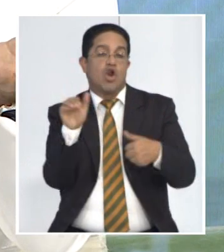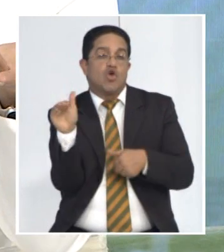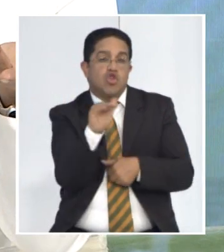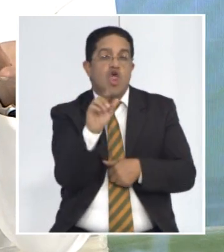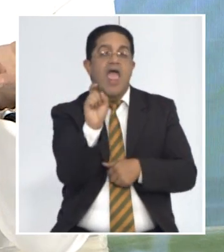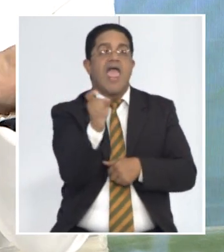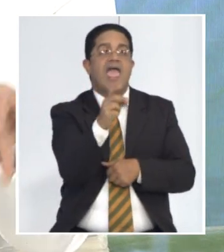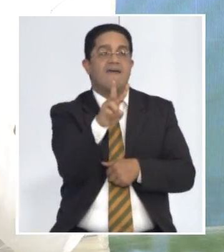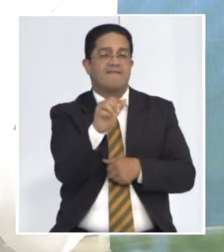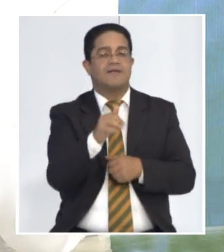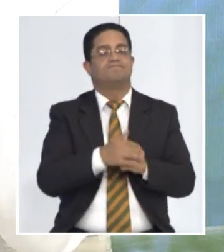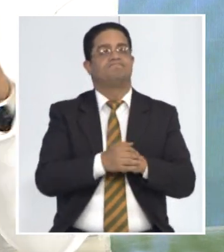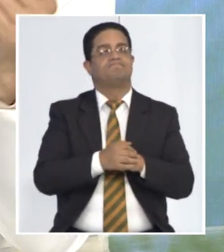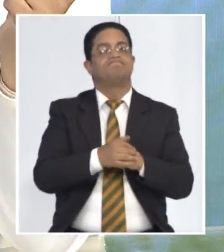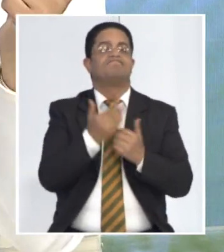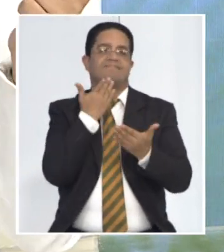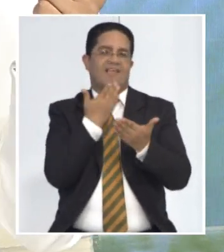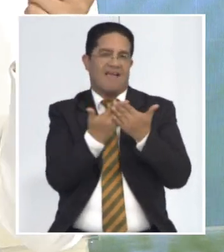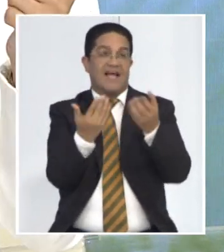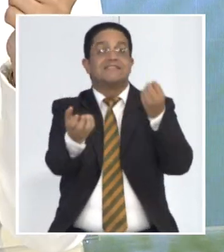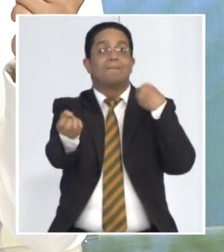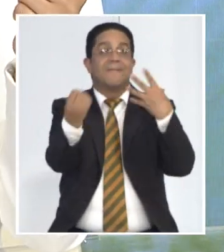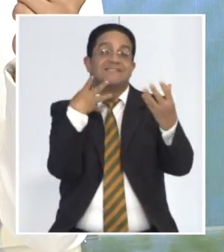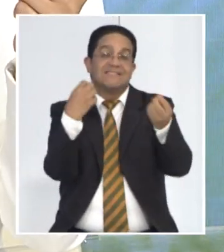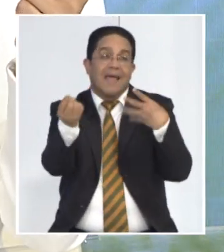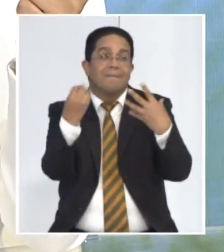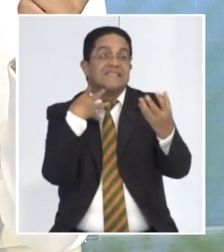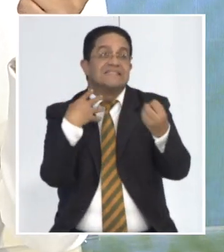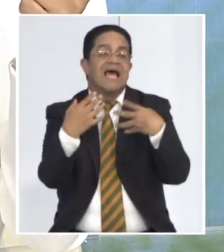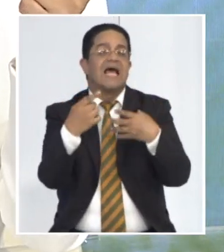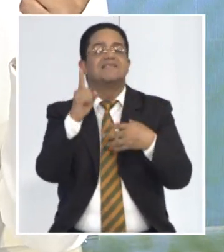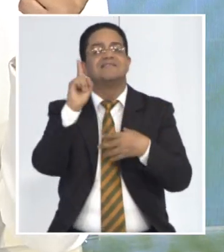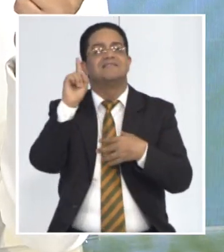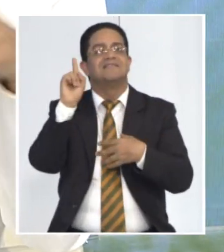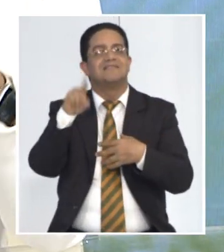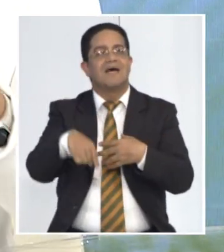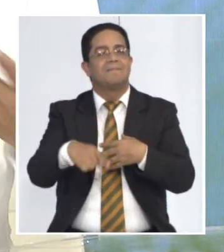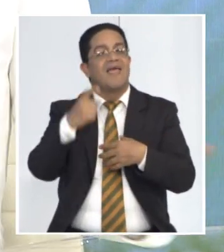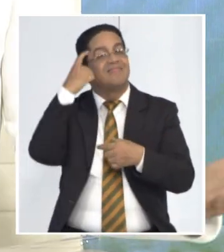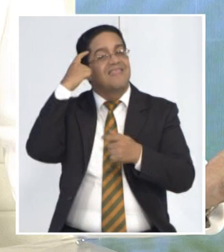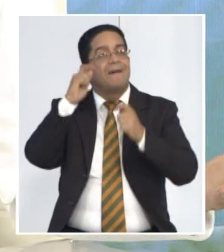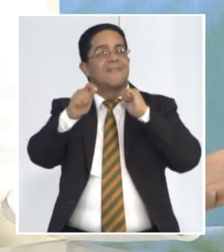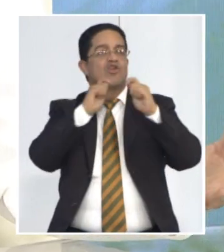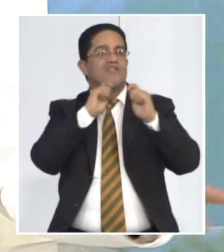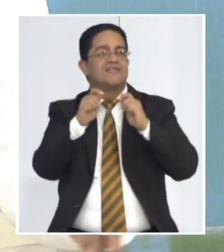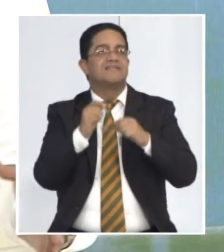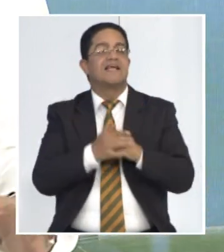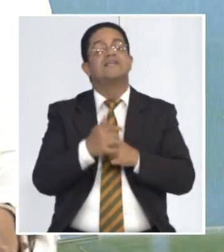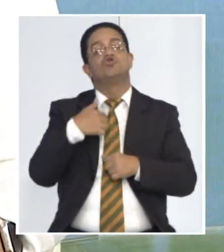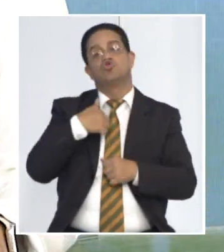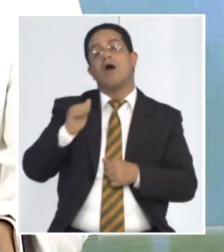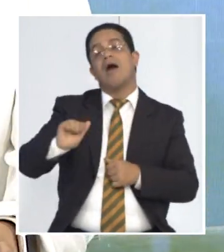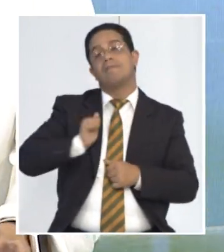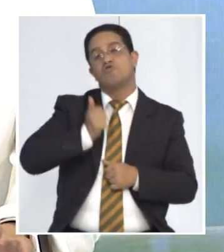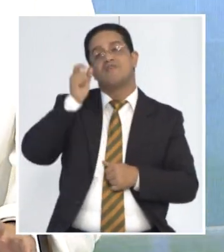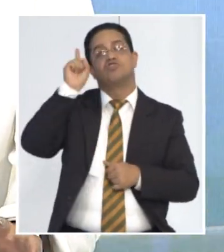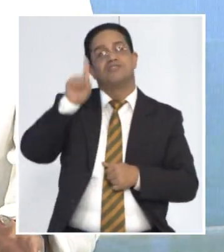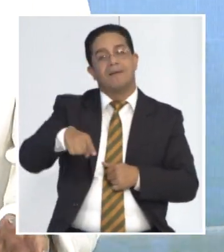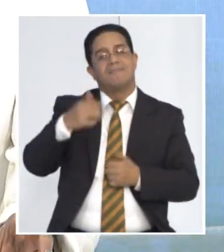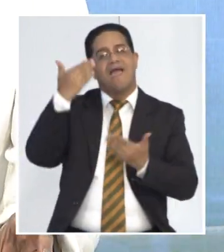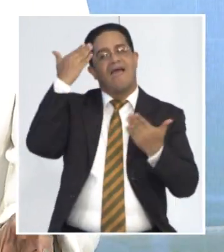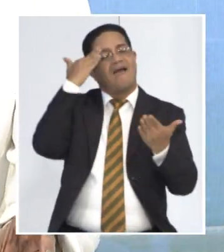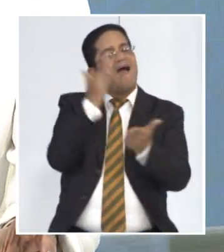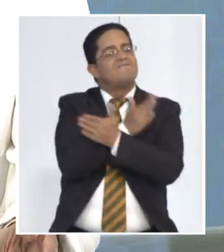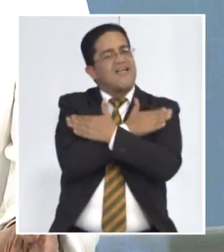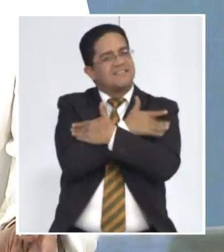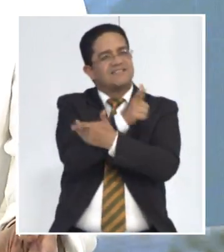por @DanielaJSalas. Gracias por los mensajes que nos están mandando también por el Día del Periodista. Y yo aprovecho también para felicitar a mi equipo, a